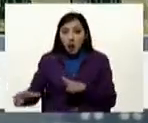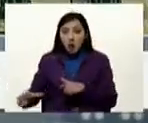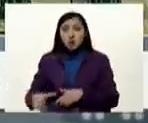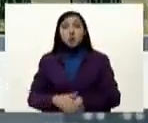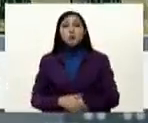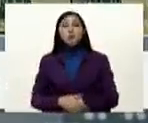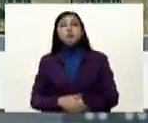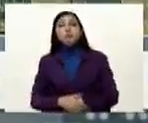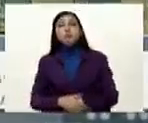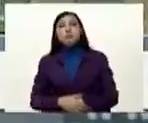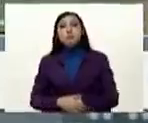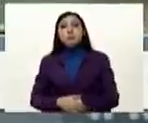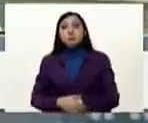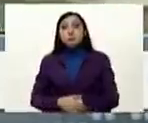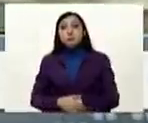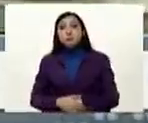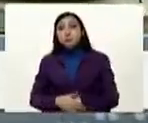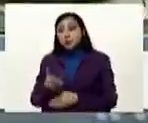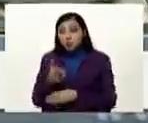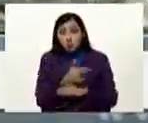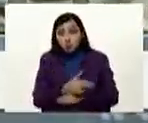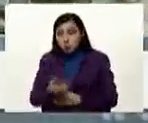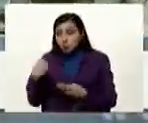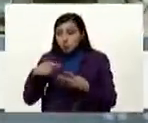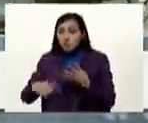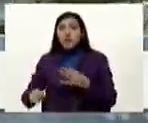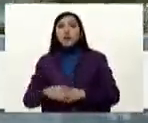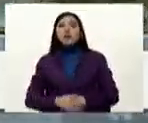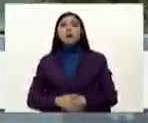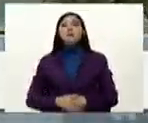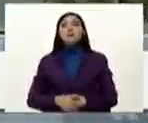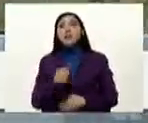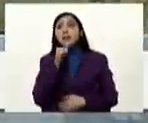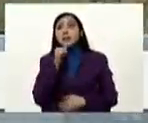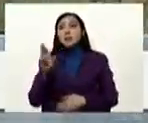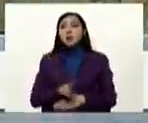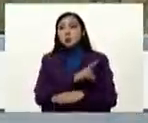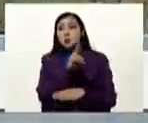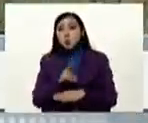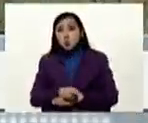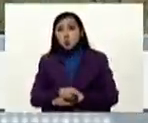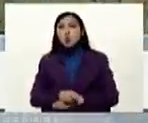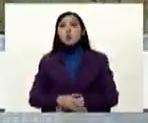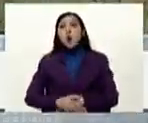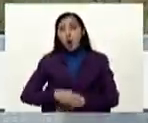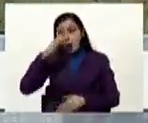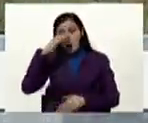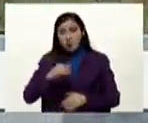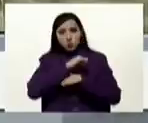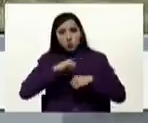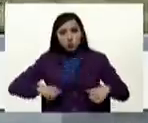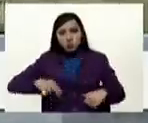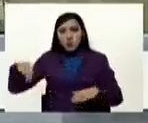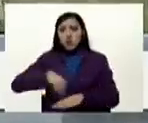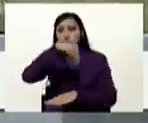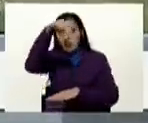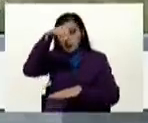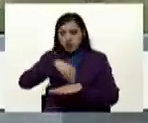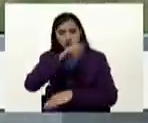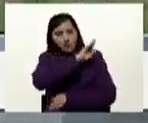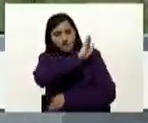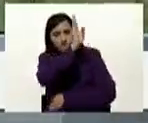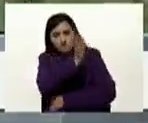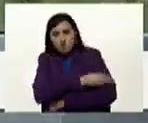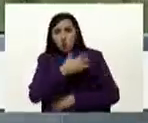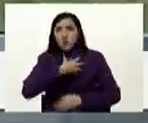Fusiles, lanzamisiles, ¿en manos de quién? Del poder militar de la nación, el poder militar de